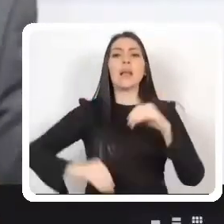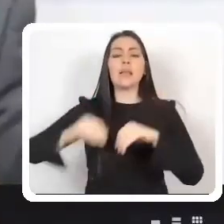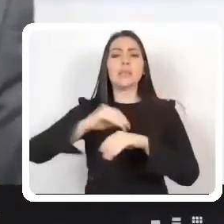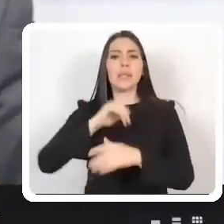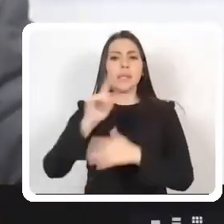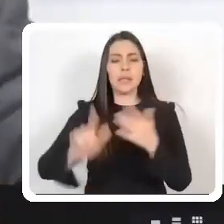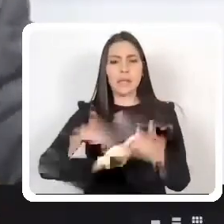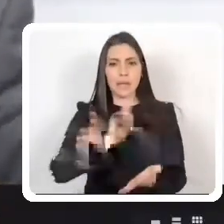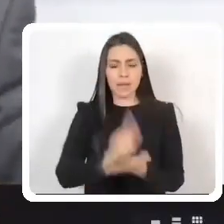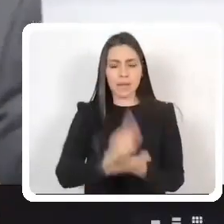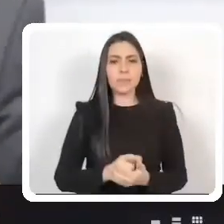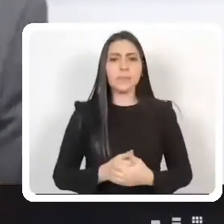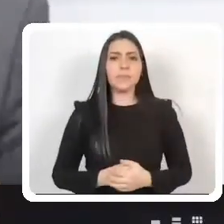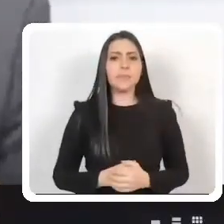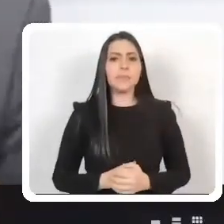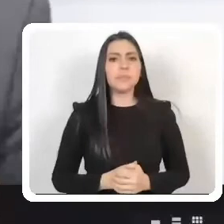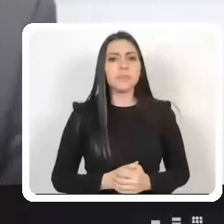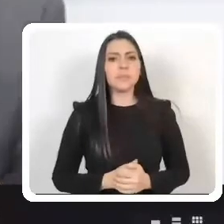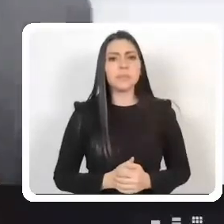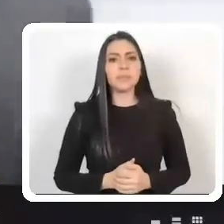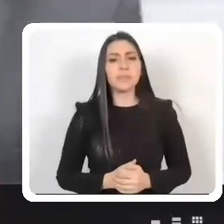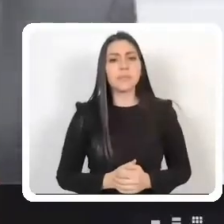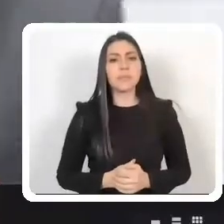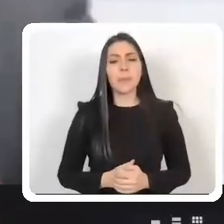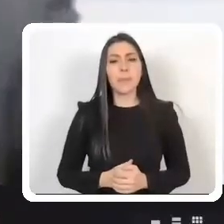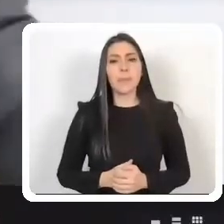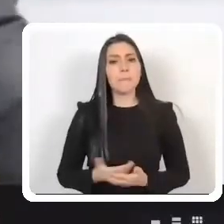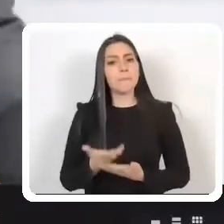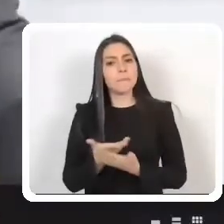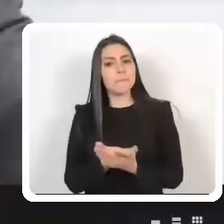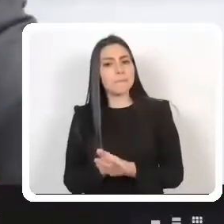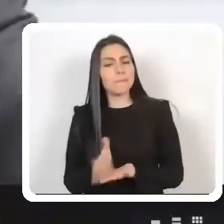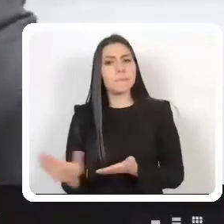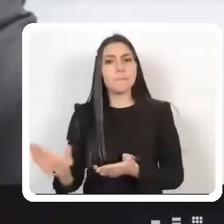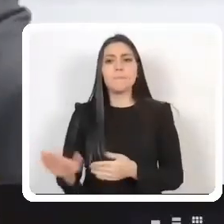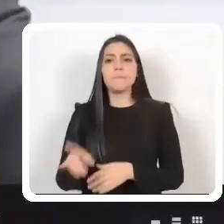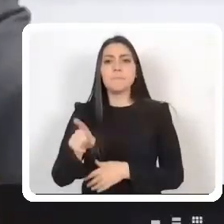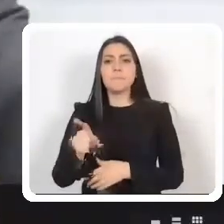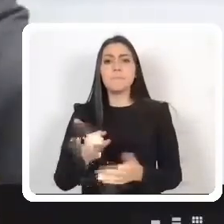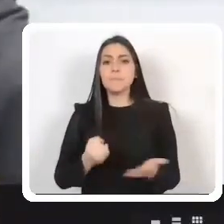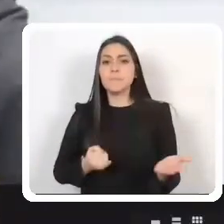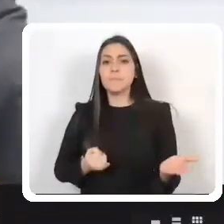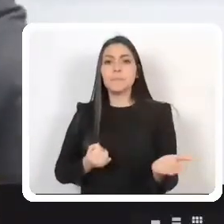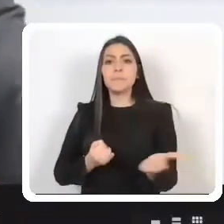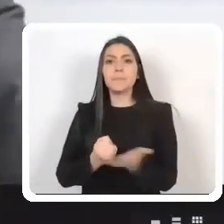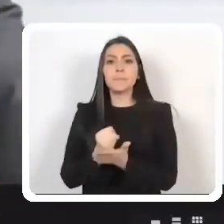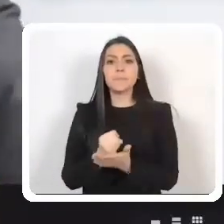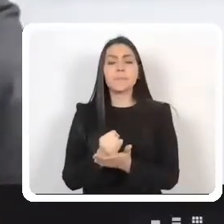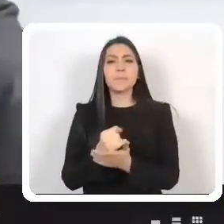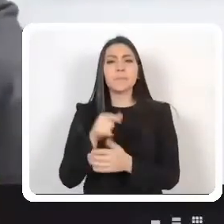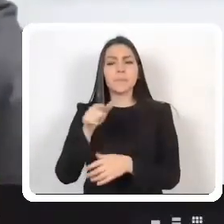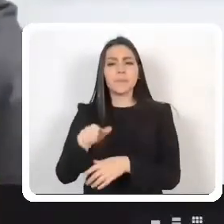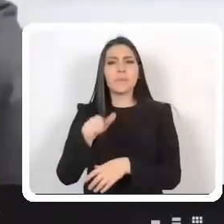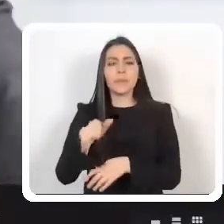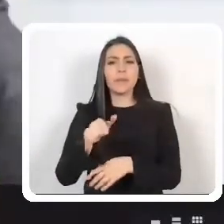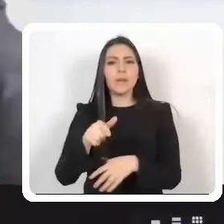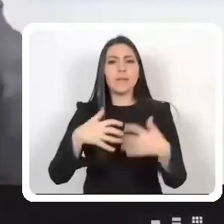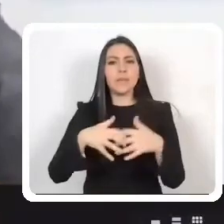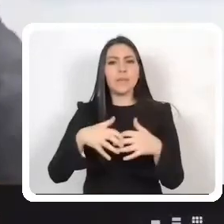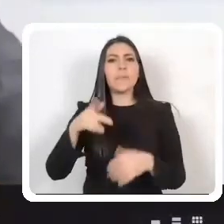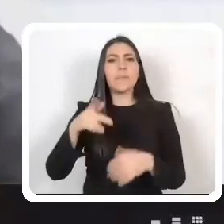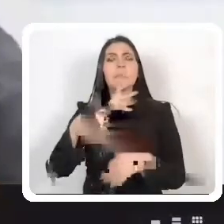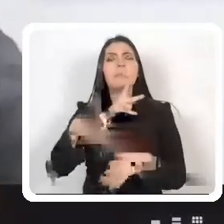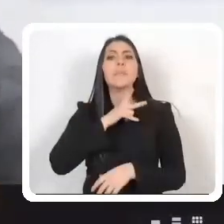Por otro lado, la decisión de nacionalizar la industria del petróleo fue en primer término una defensa